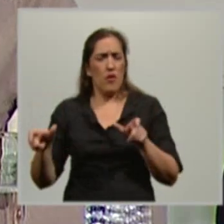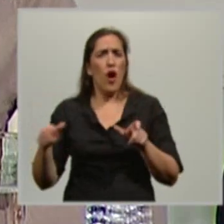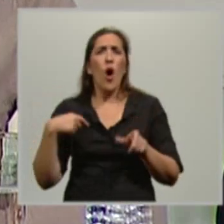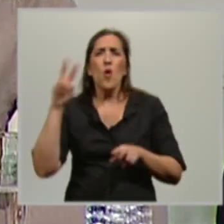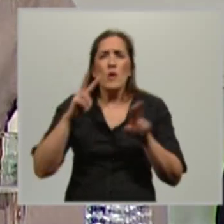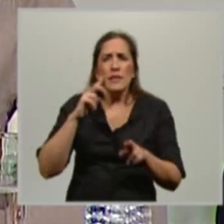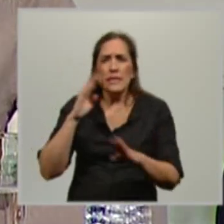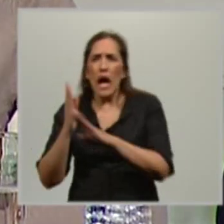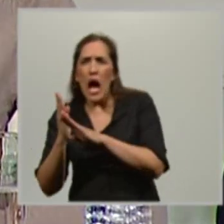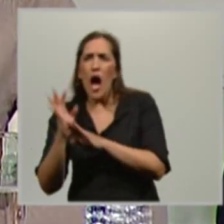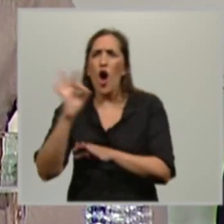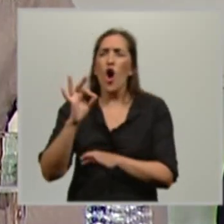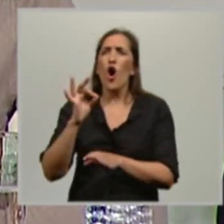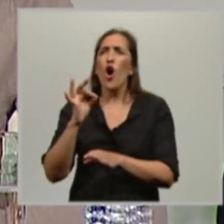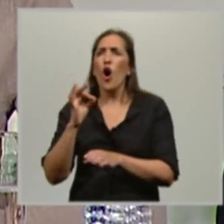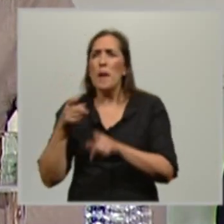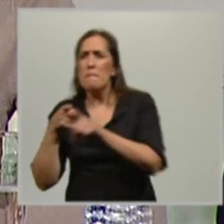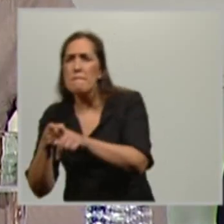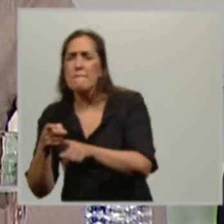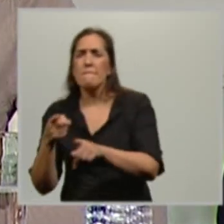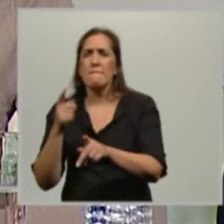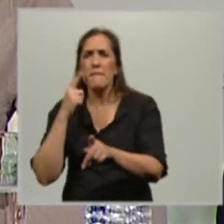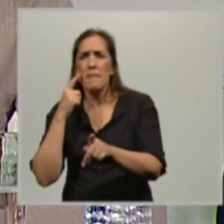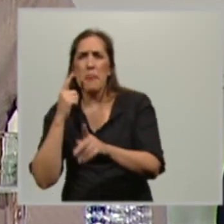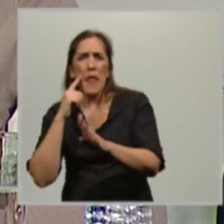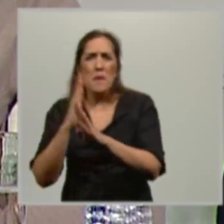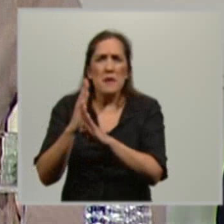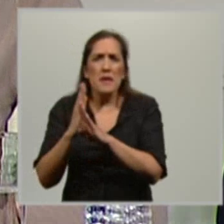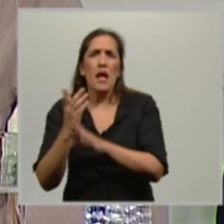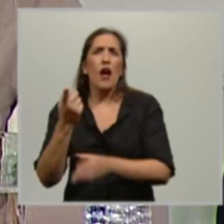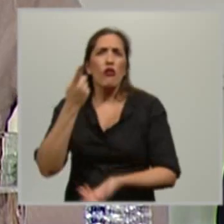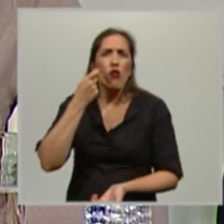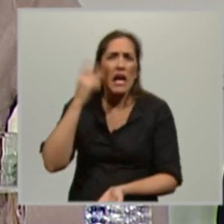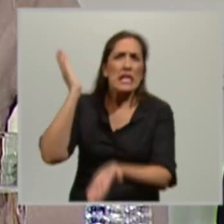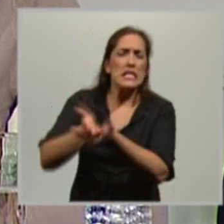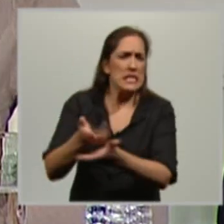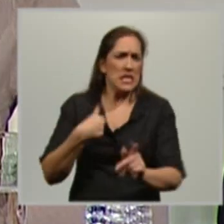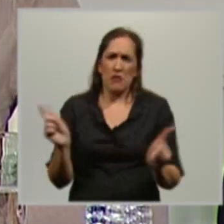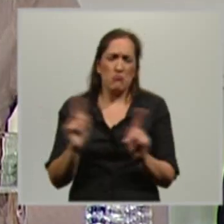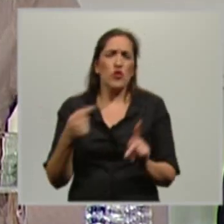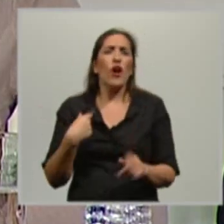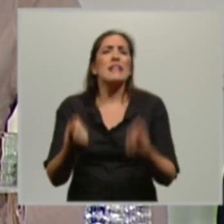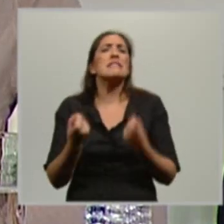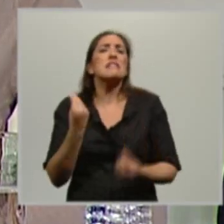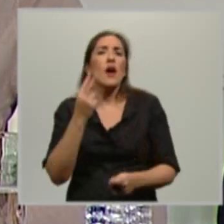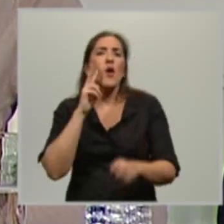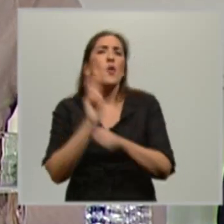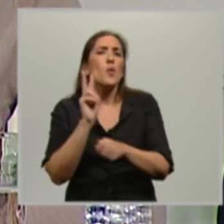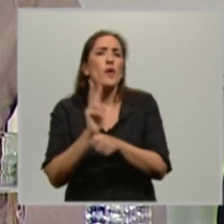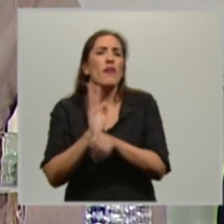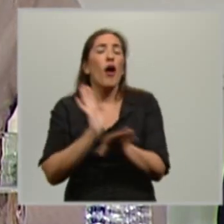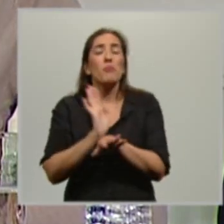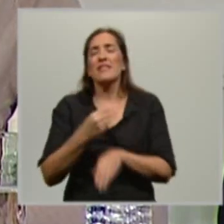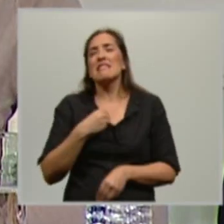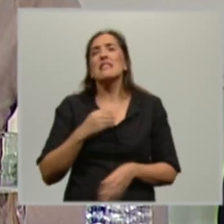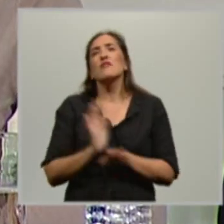de castigar, ni de perseguir, ni de vigilar, ni de controlar a nadie. Simplemente porque queremos cuidar a este hijo. Yo